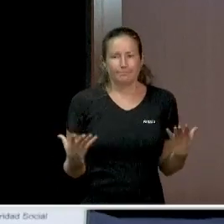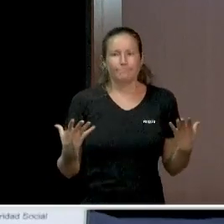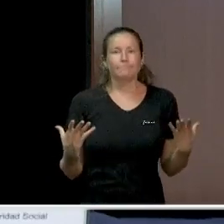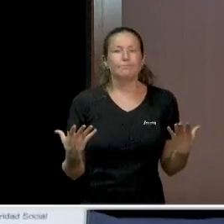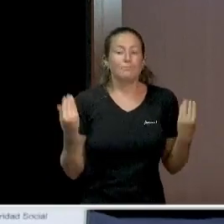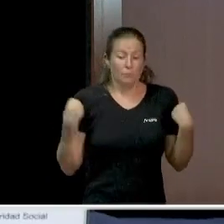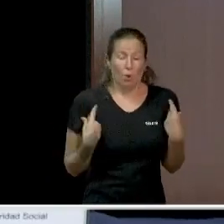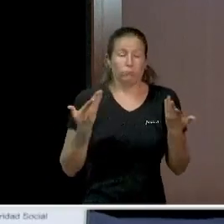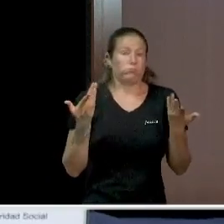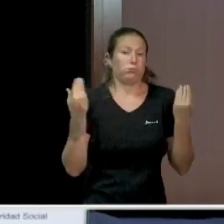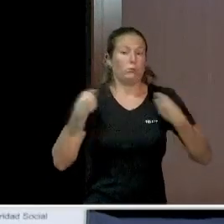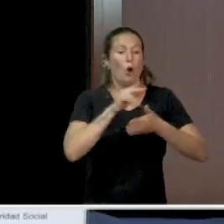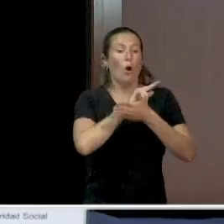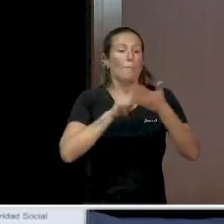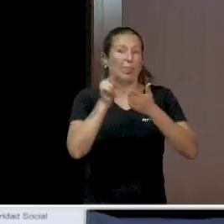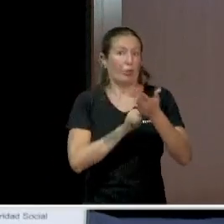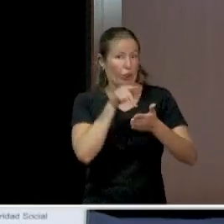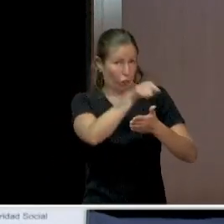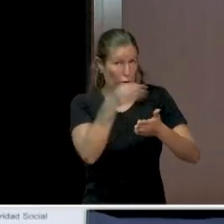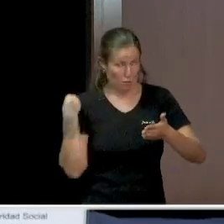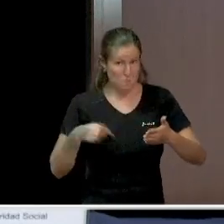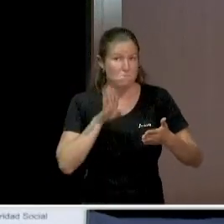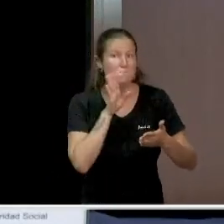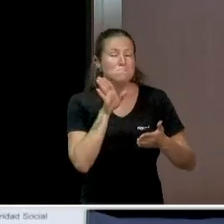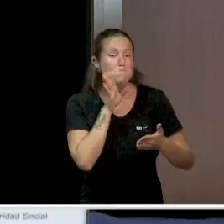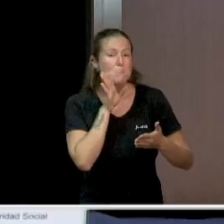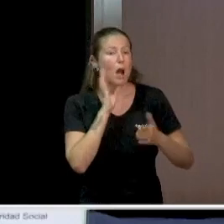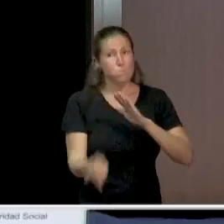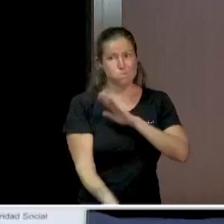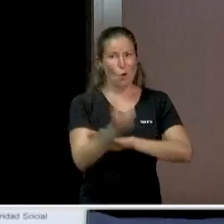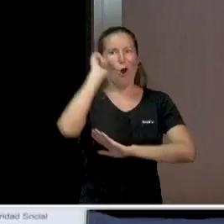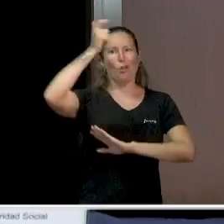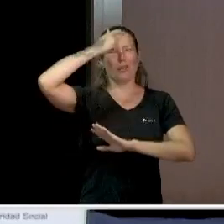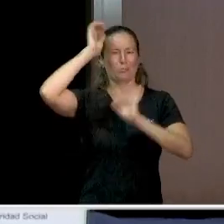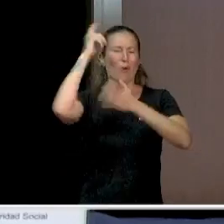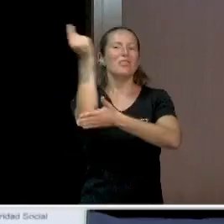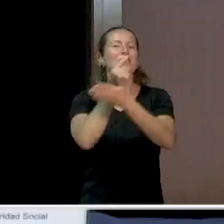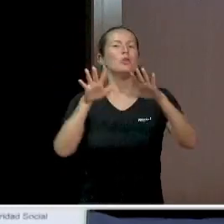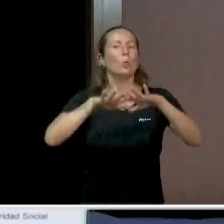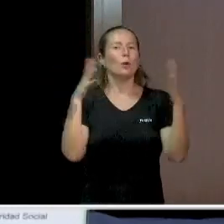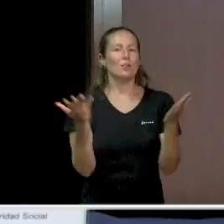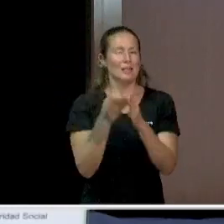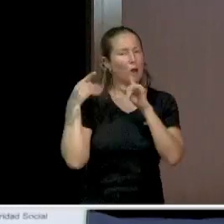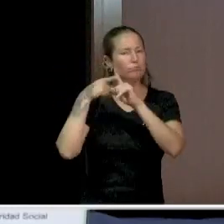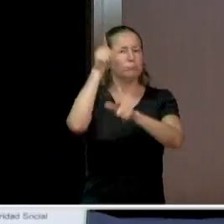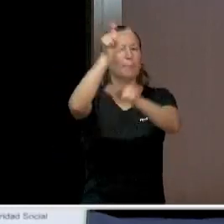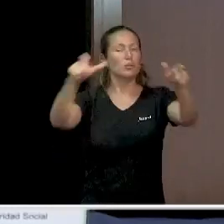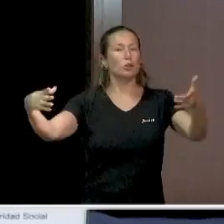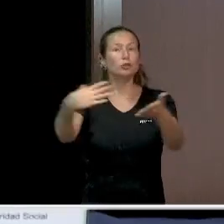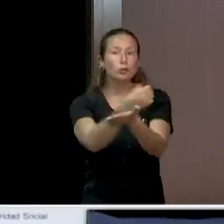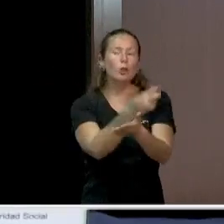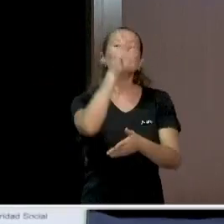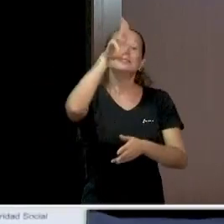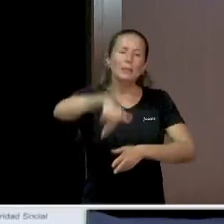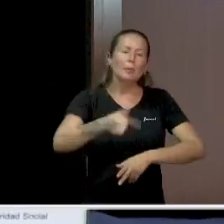la propia convención, además de crear este concepto del diseño universal o diseño para todas las personas, obliga a